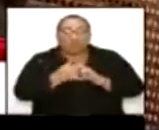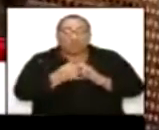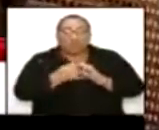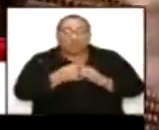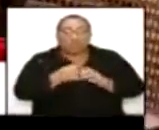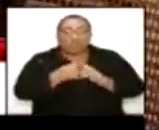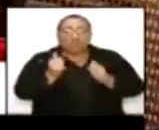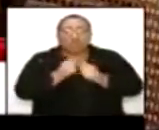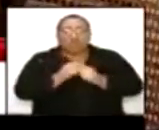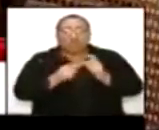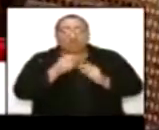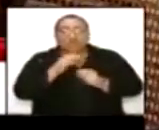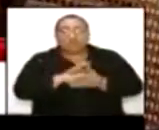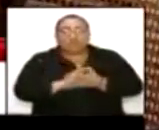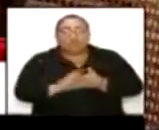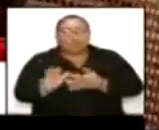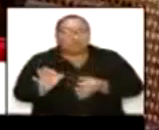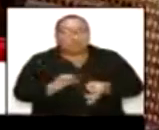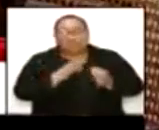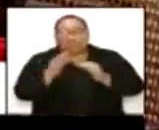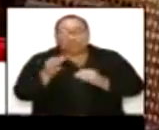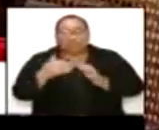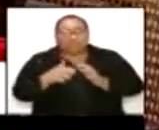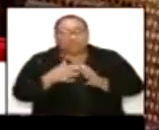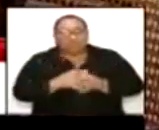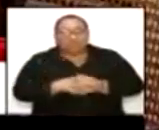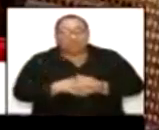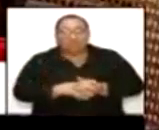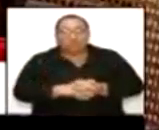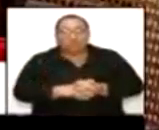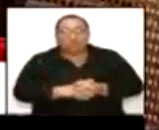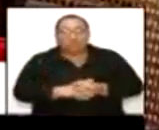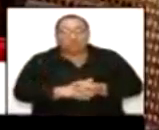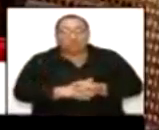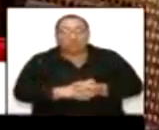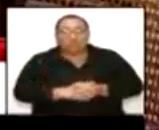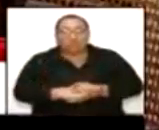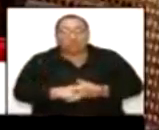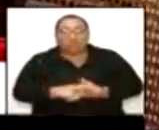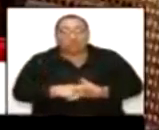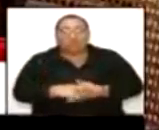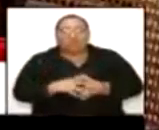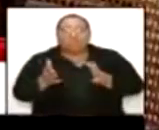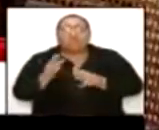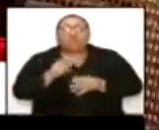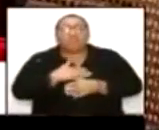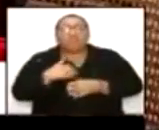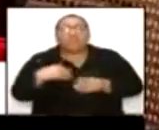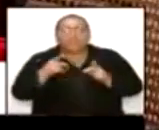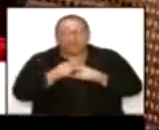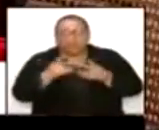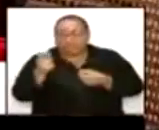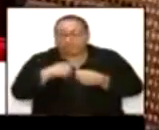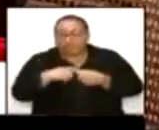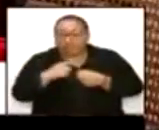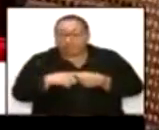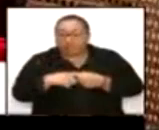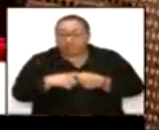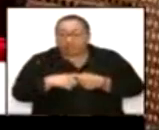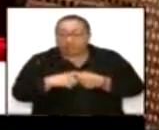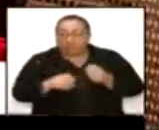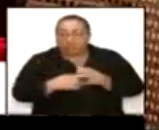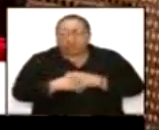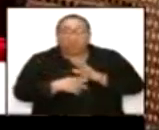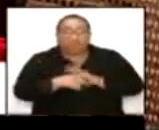sancionarles drásticamente. No dicen, presidente, lo pasan por agua tibia. Y por otro lado, presidente, para quienes han participado también,